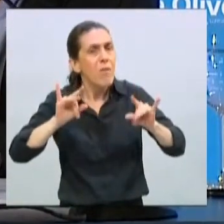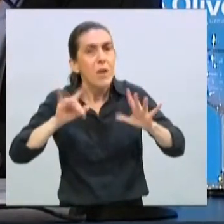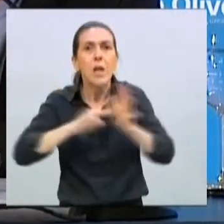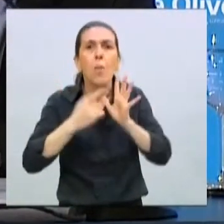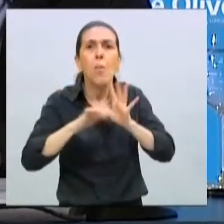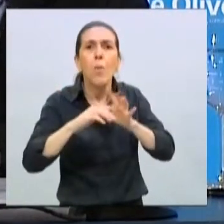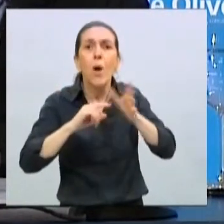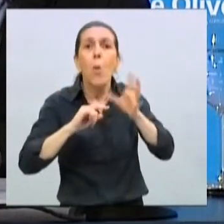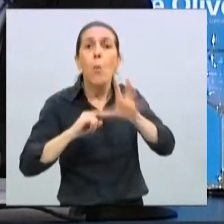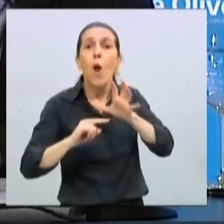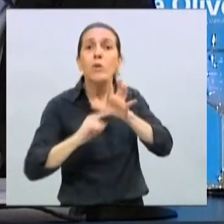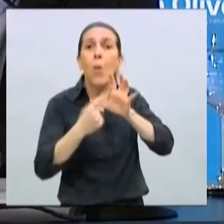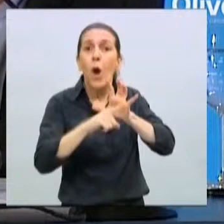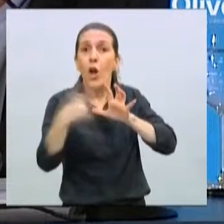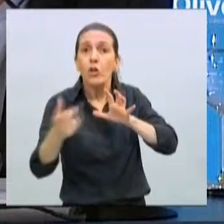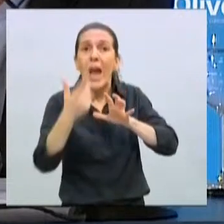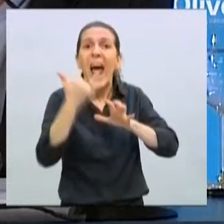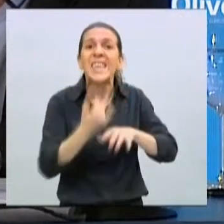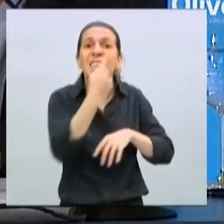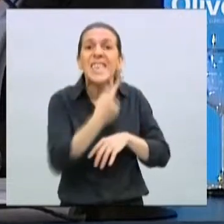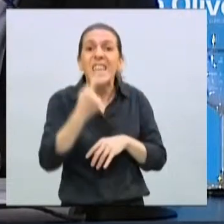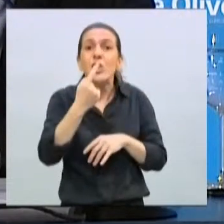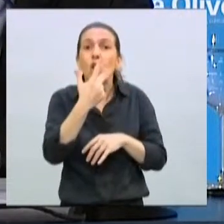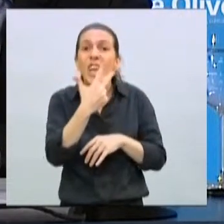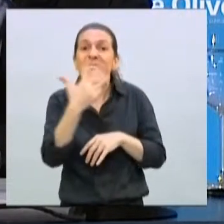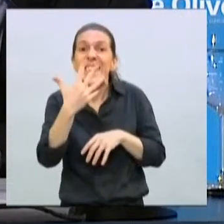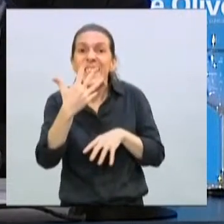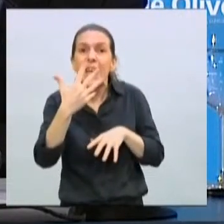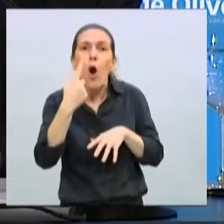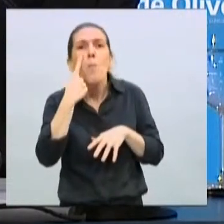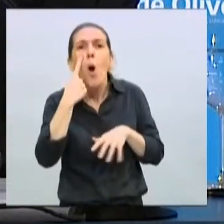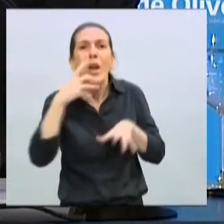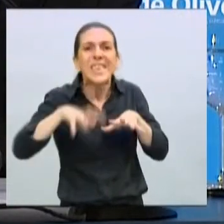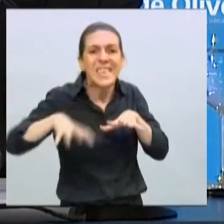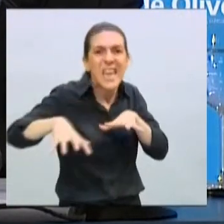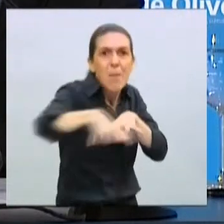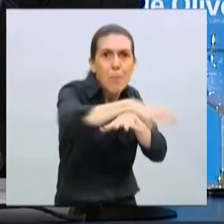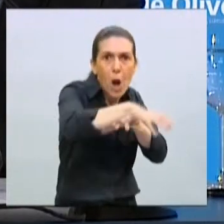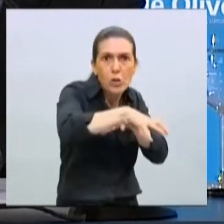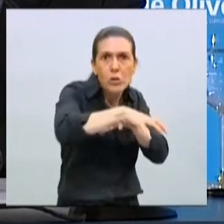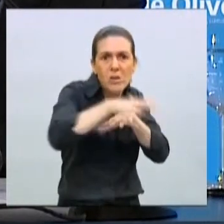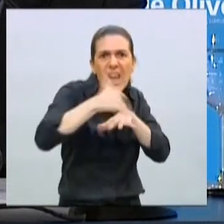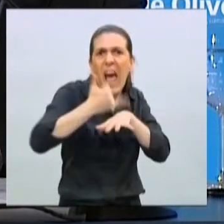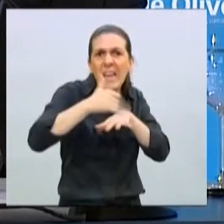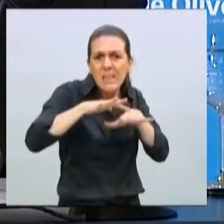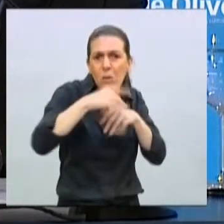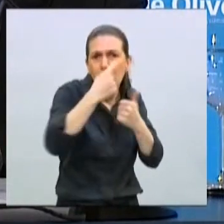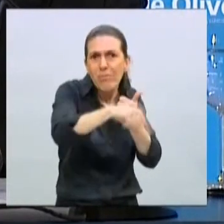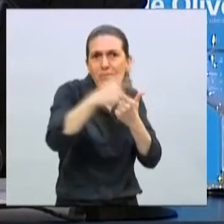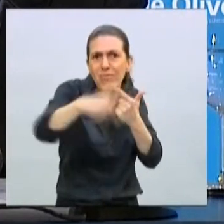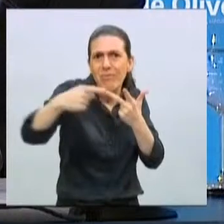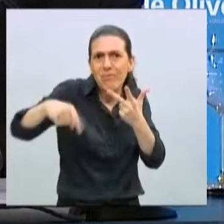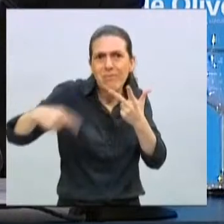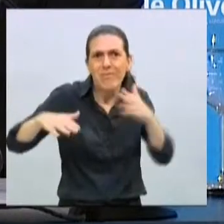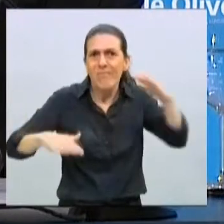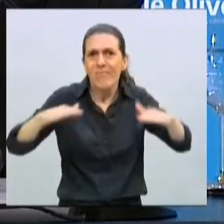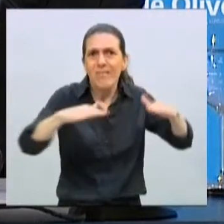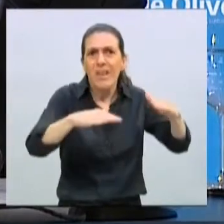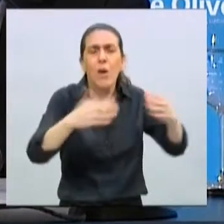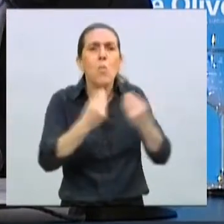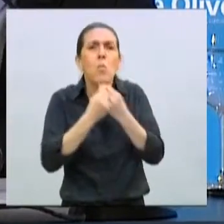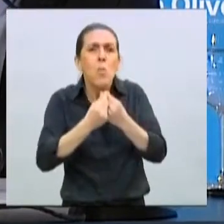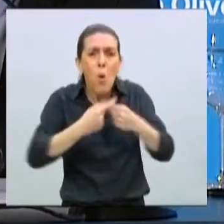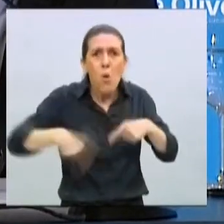donde tenemos 135 municipios, como dijo Alberto, la situación es muy diversa. Muchos de esos